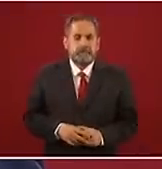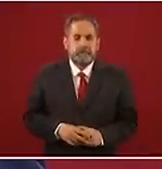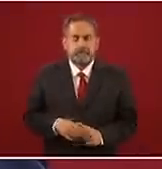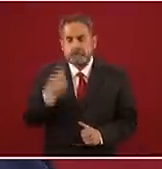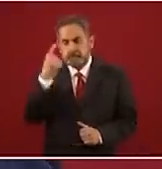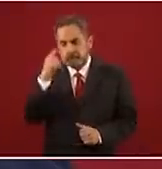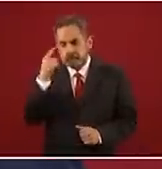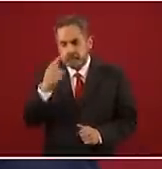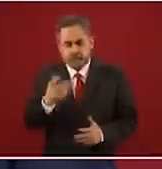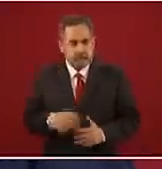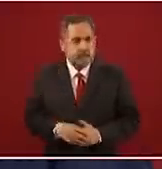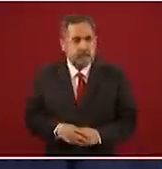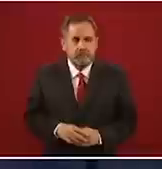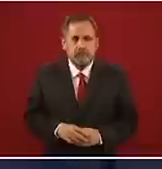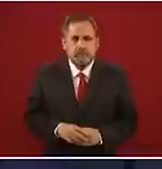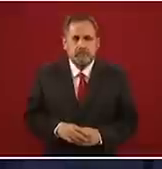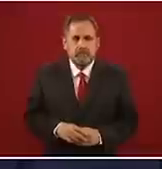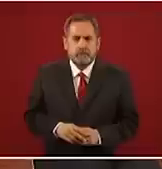Para que